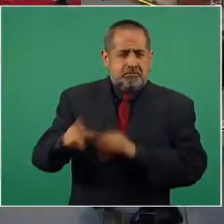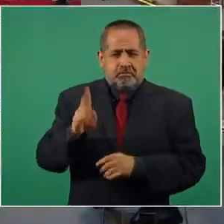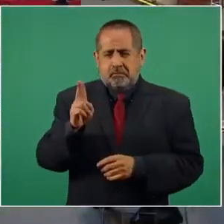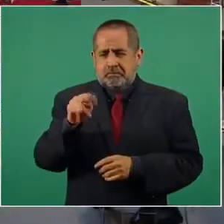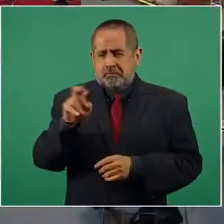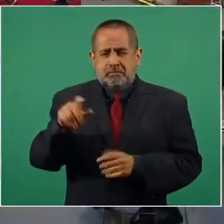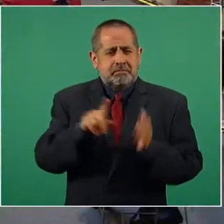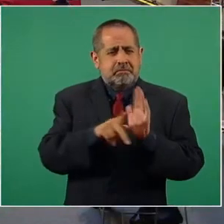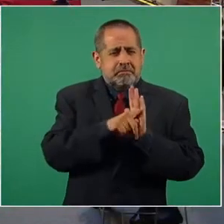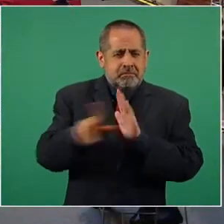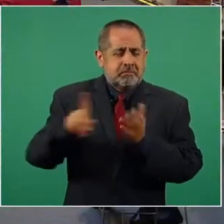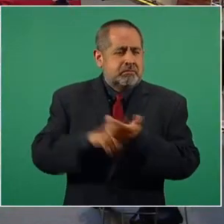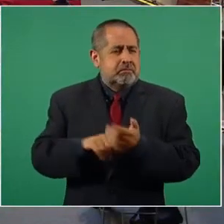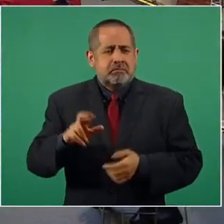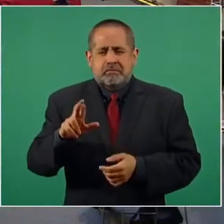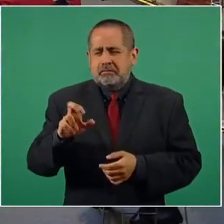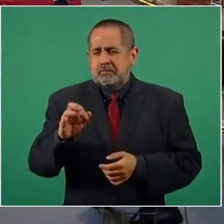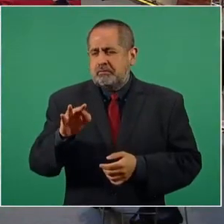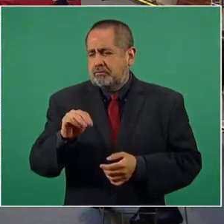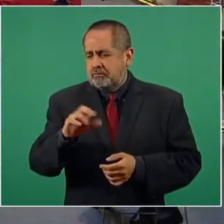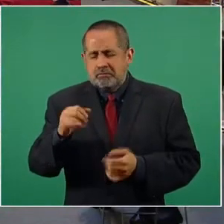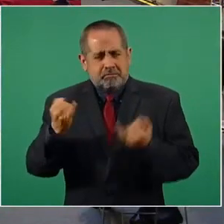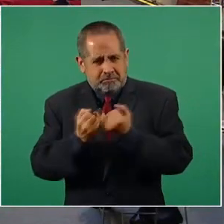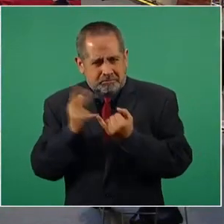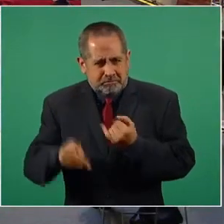si ponemos el Reforma, es lo mismo.